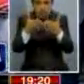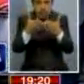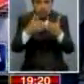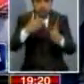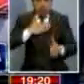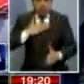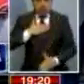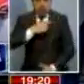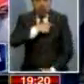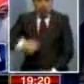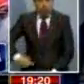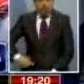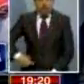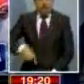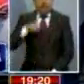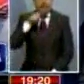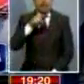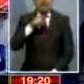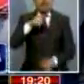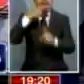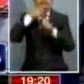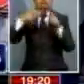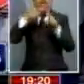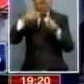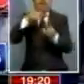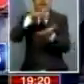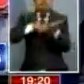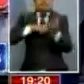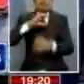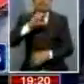nuestro gobierno a la clase media.